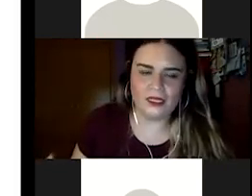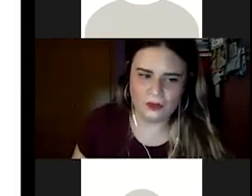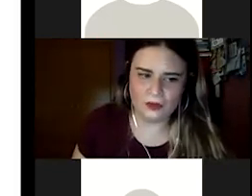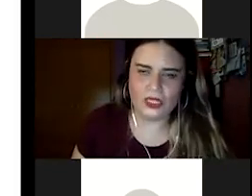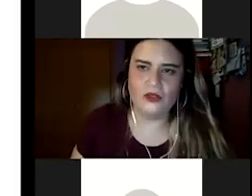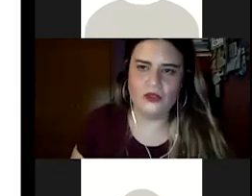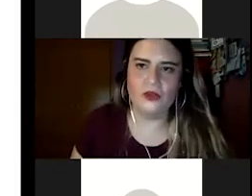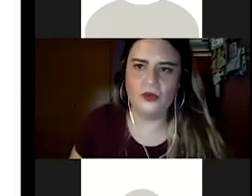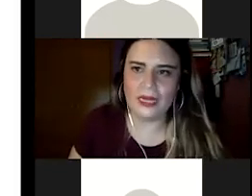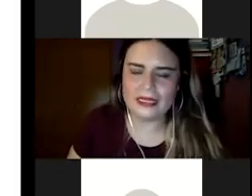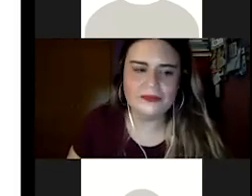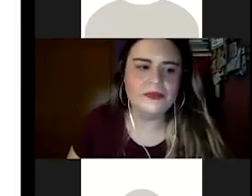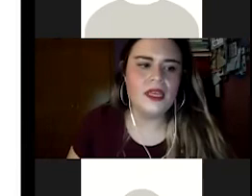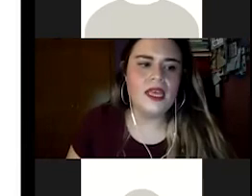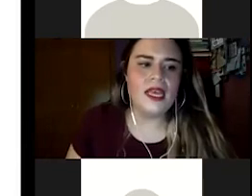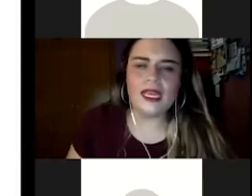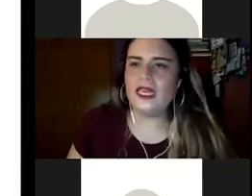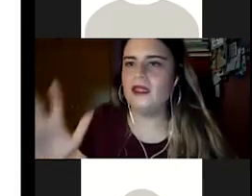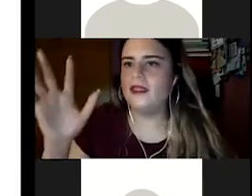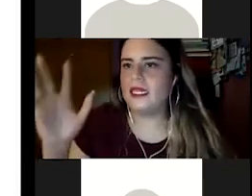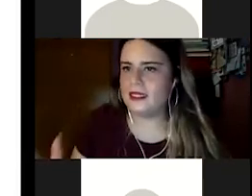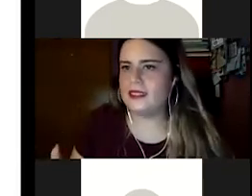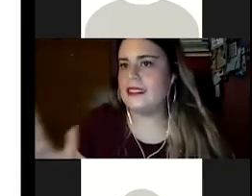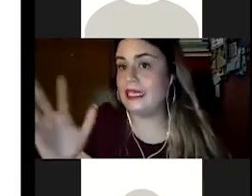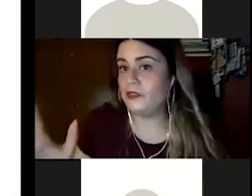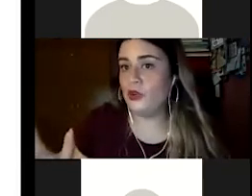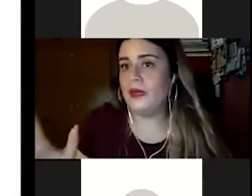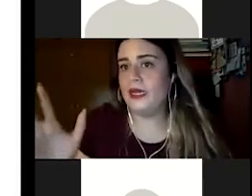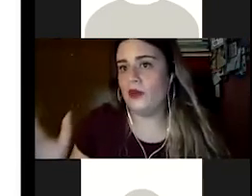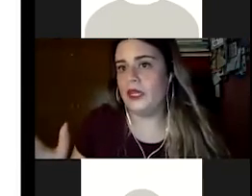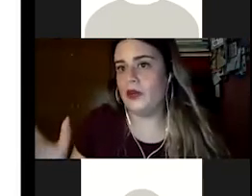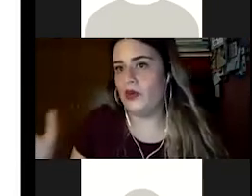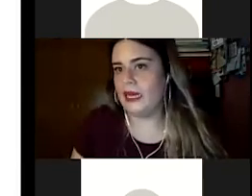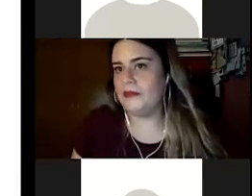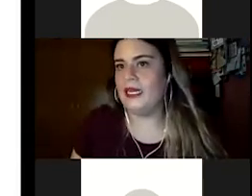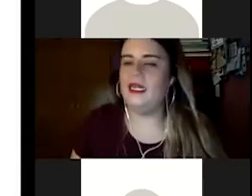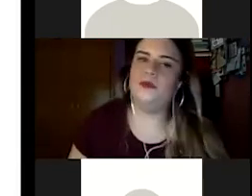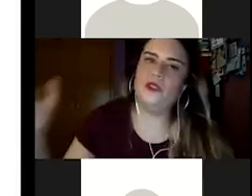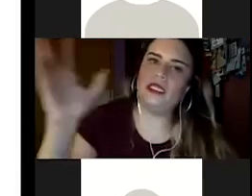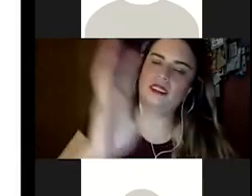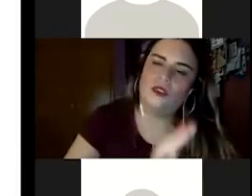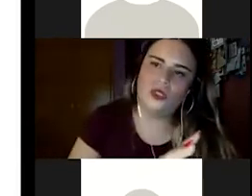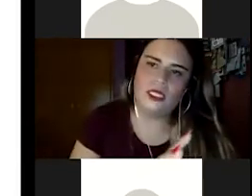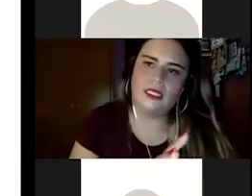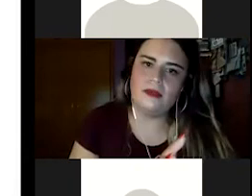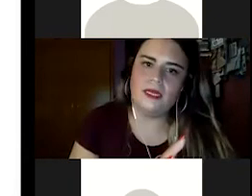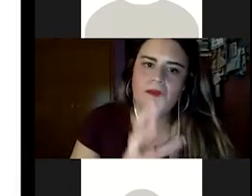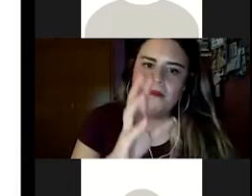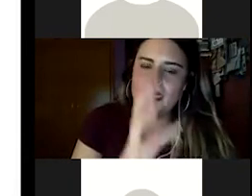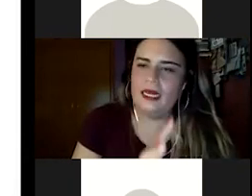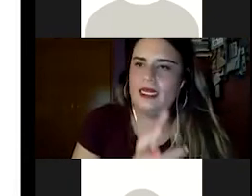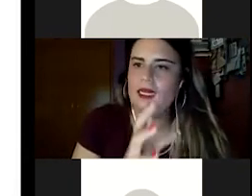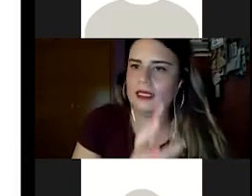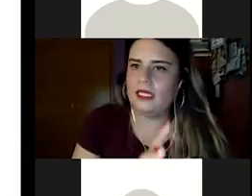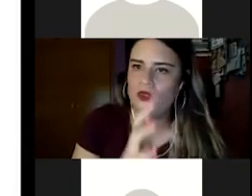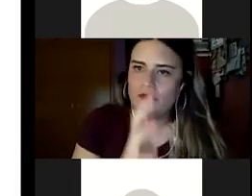es un poquito preocupante. Y de esa forma el gobierno capta las prioridades de sociedad civil